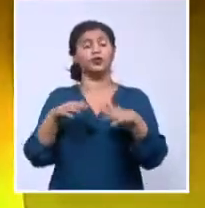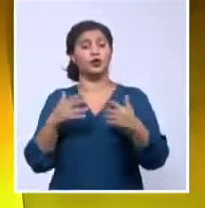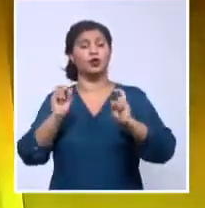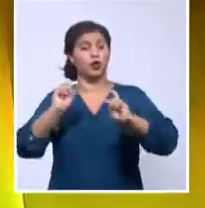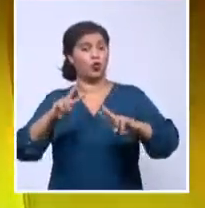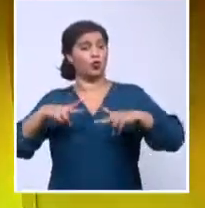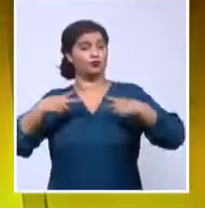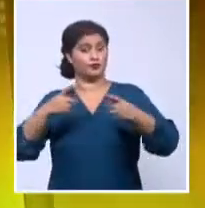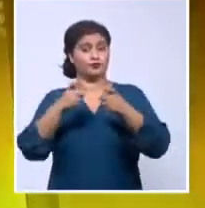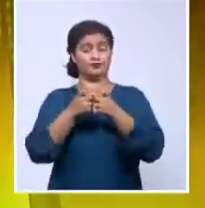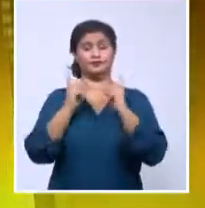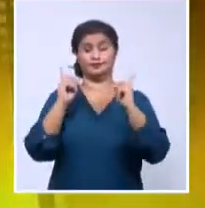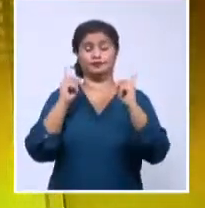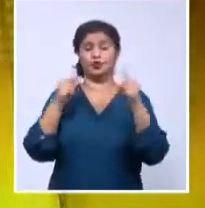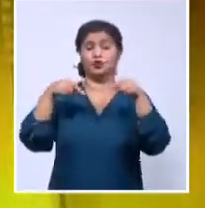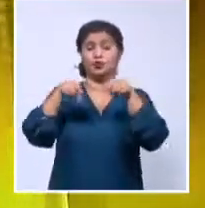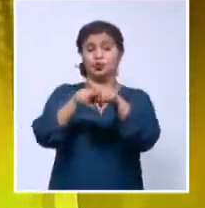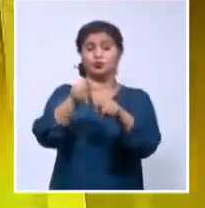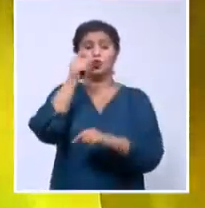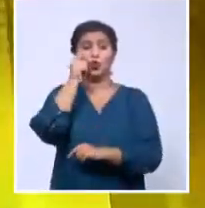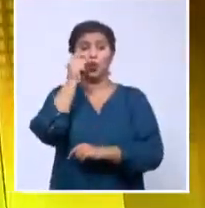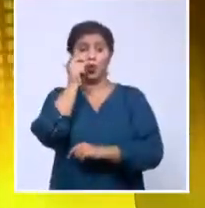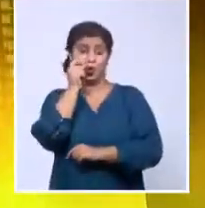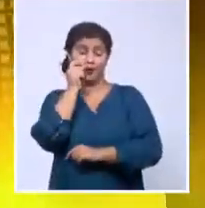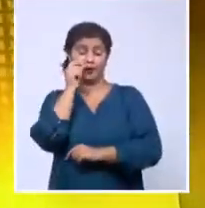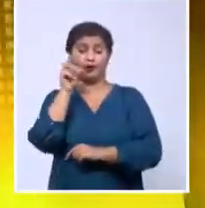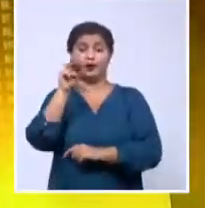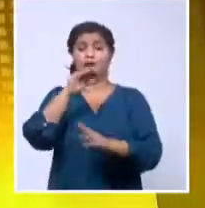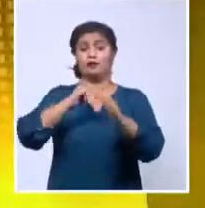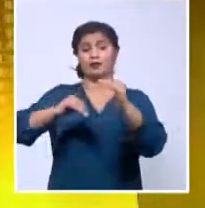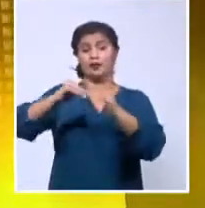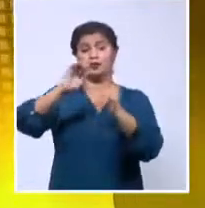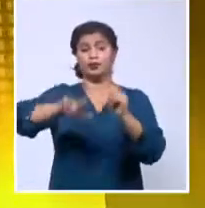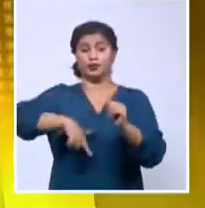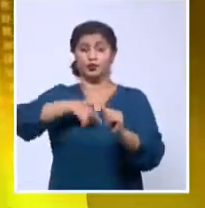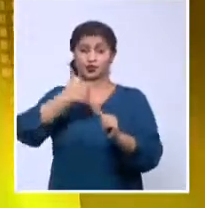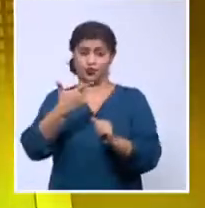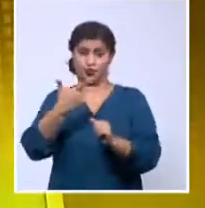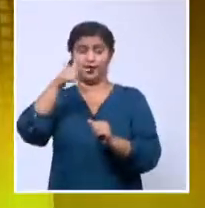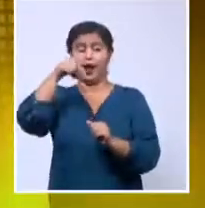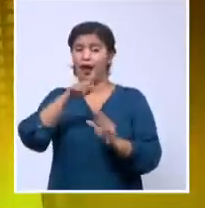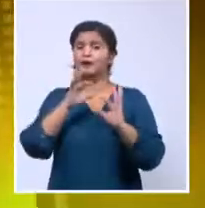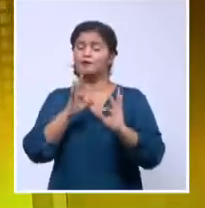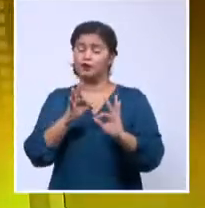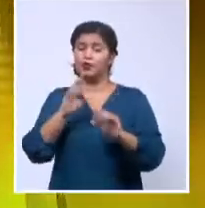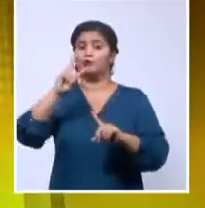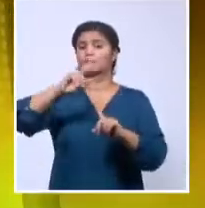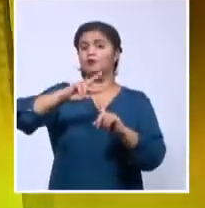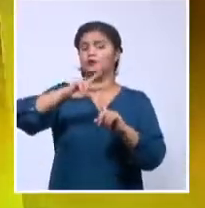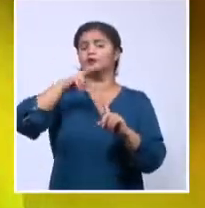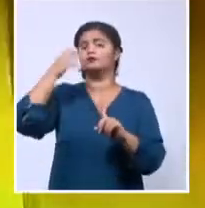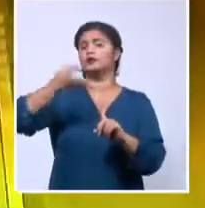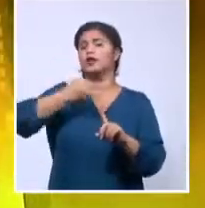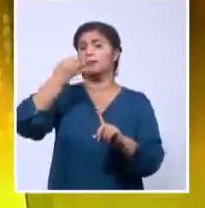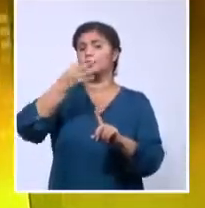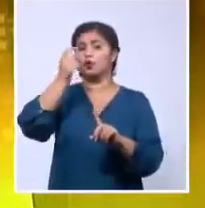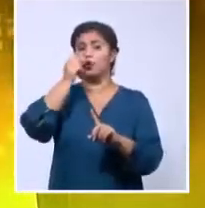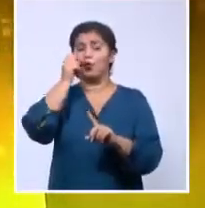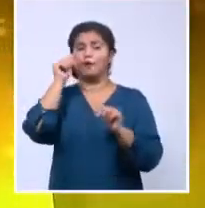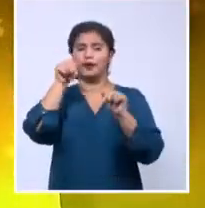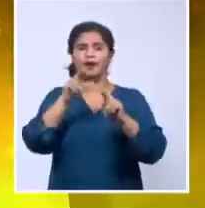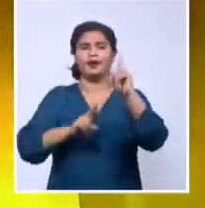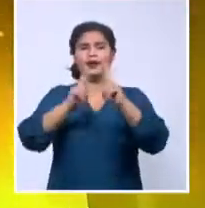con el ministro de Cultura. Eso lo reconoció, repito, el propio viceministro en la televisión nacional. Habló de esos acuerdos,